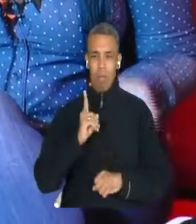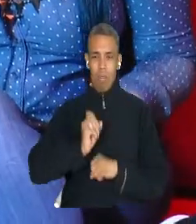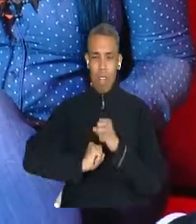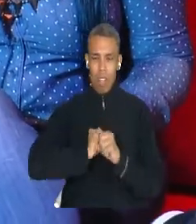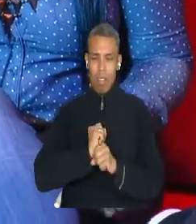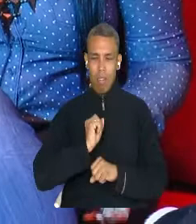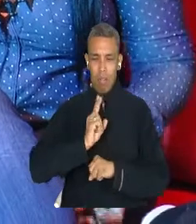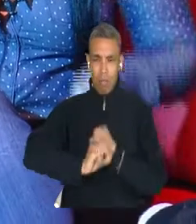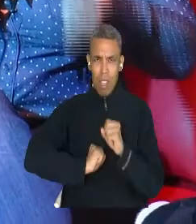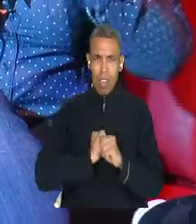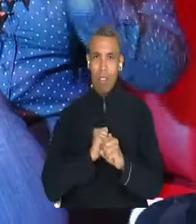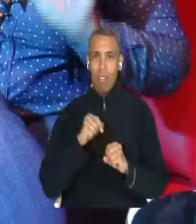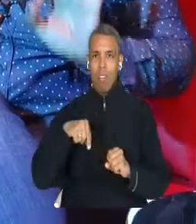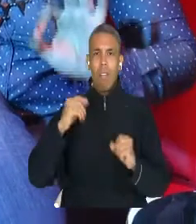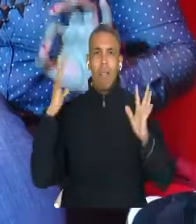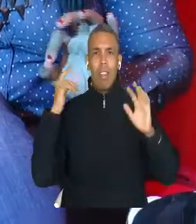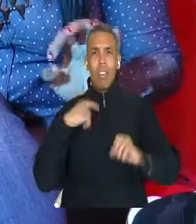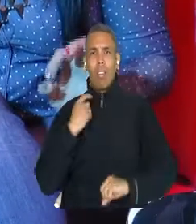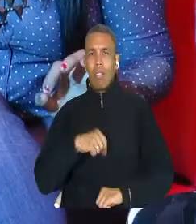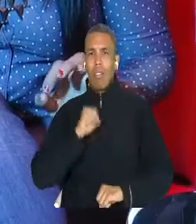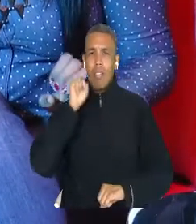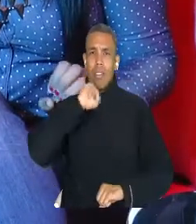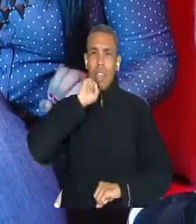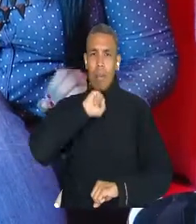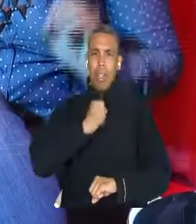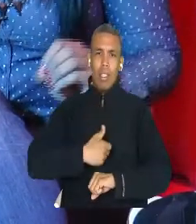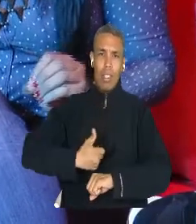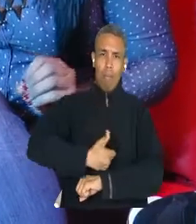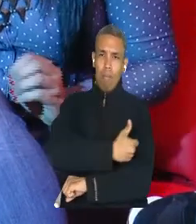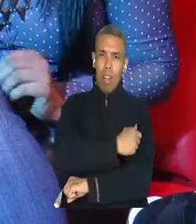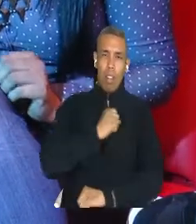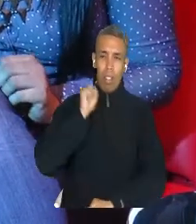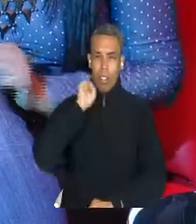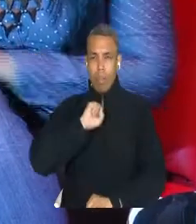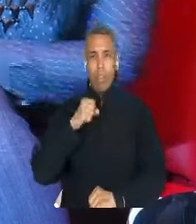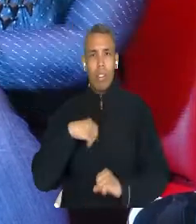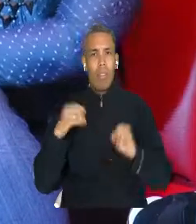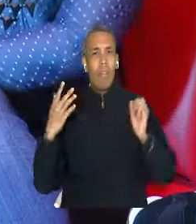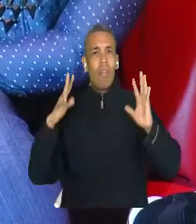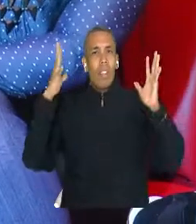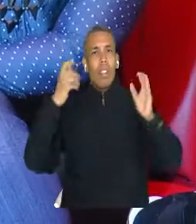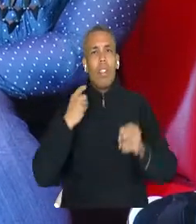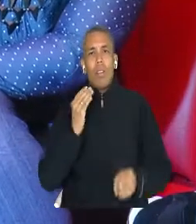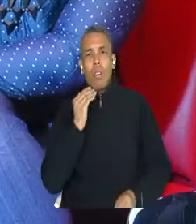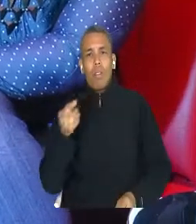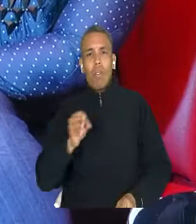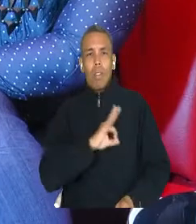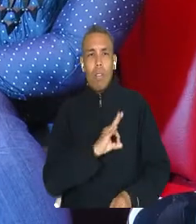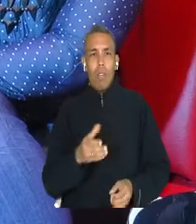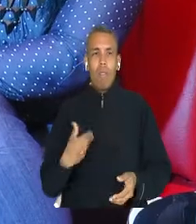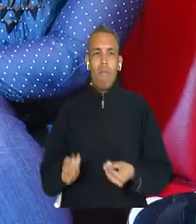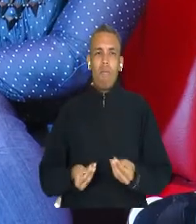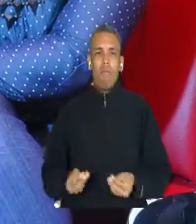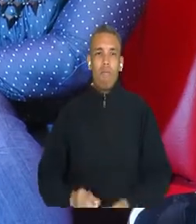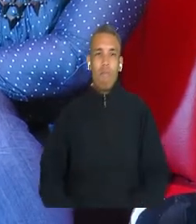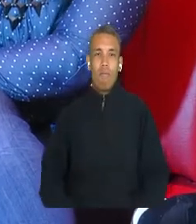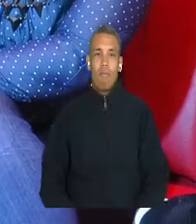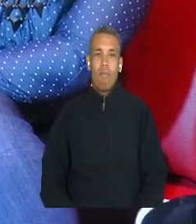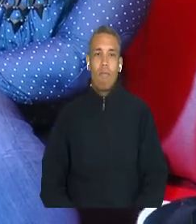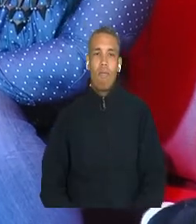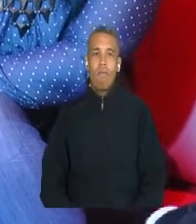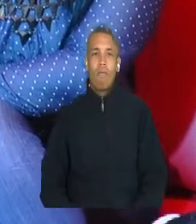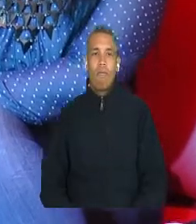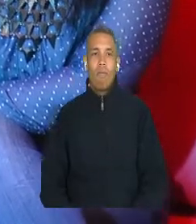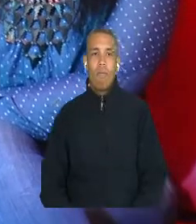podemos esperar esos clientes fieles que estamos ahí, mejor dicho, preparados para este sábado? Bueno, el día de